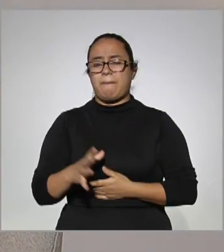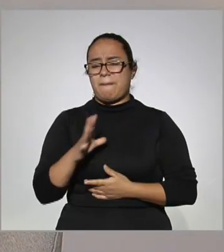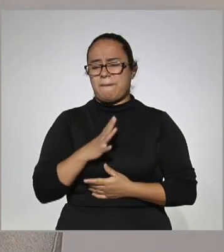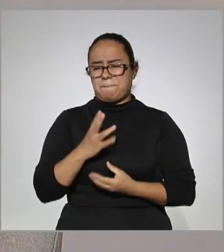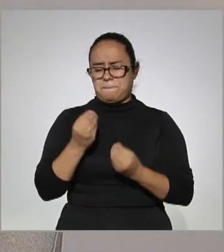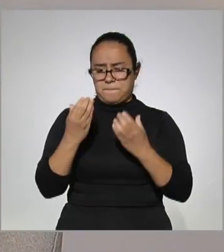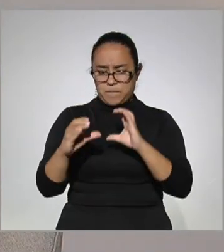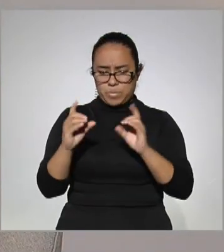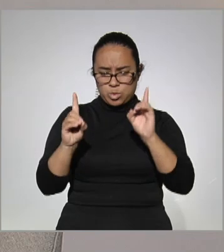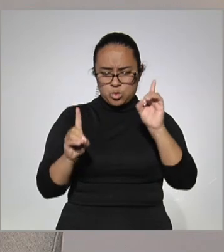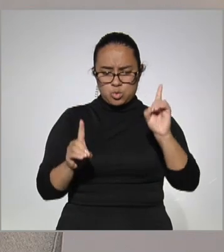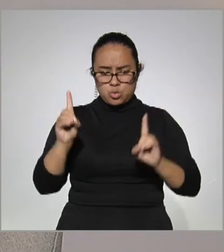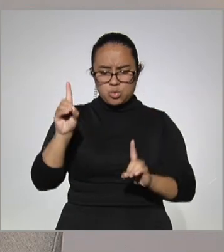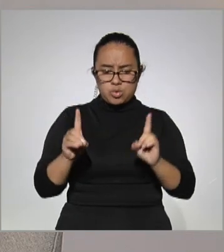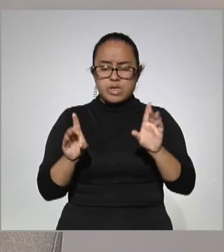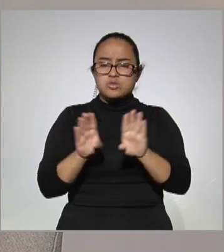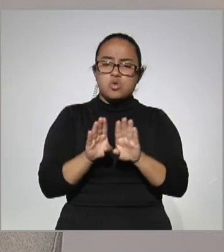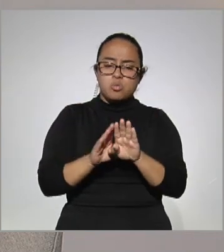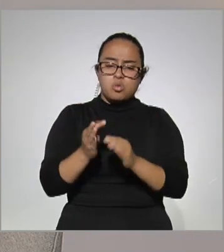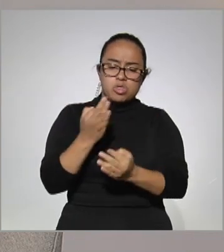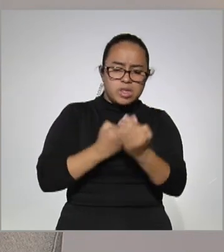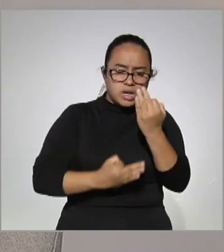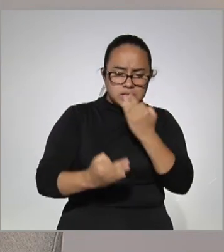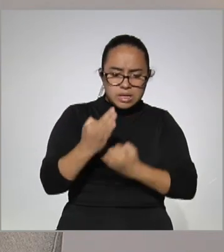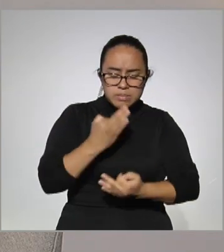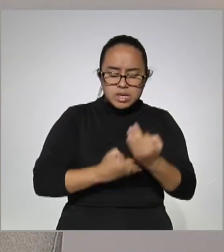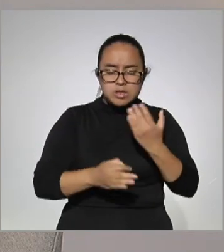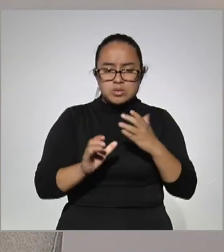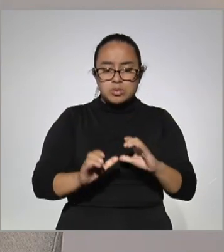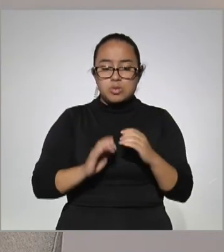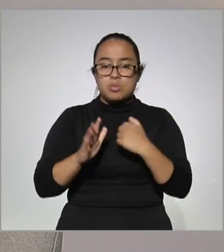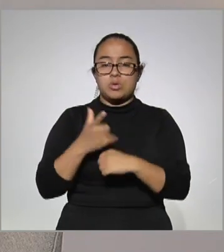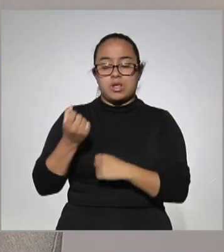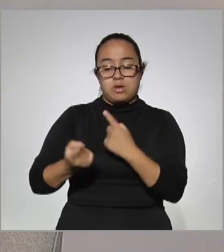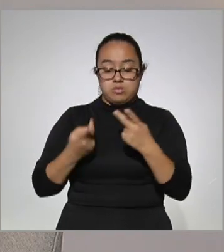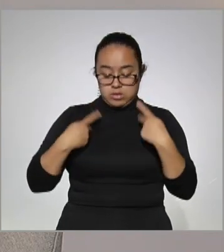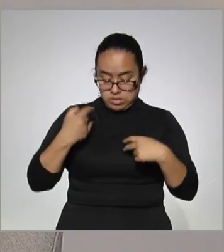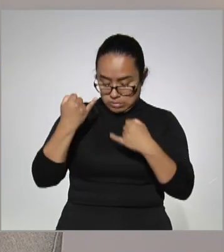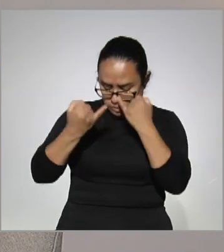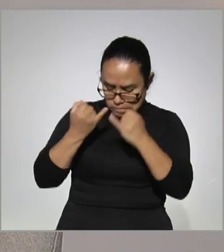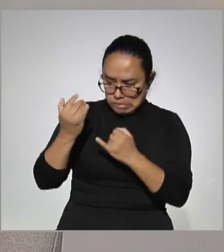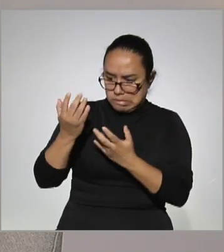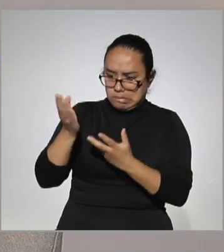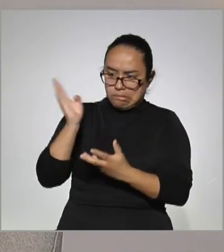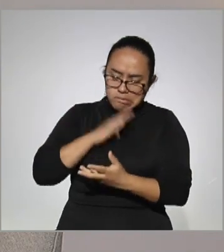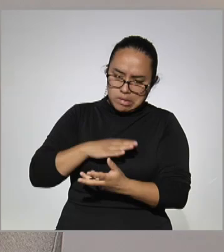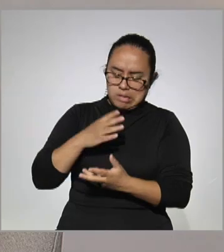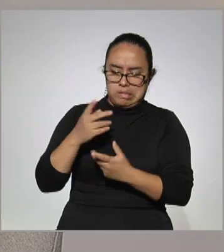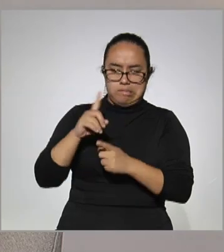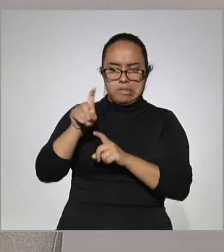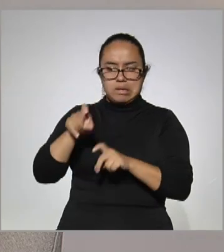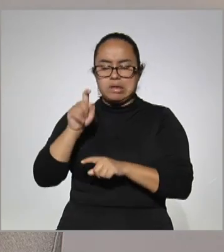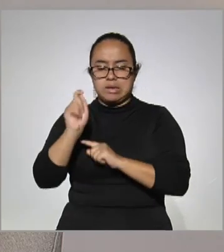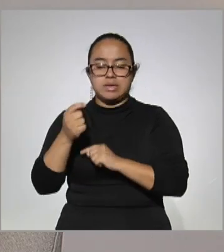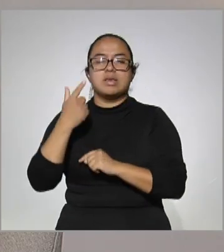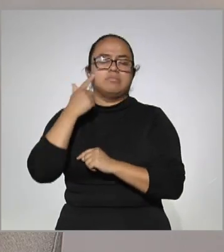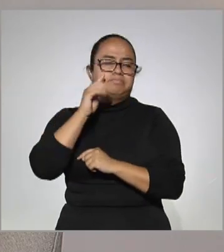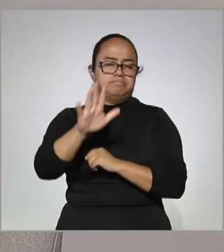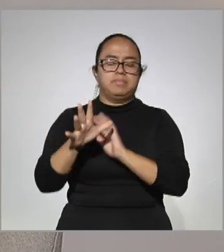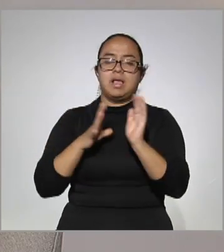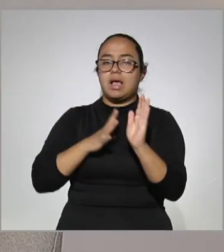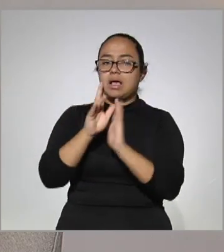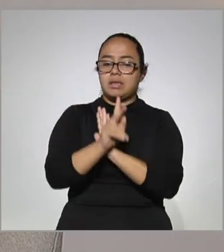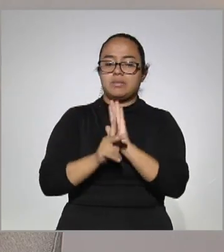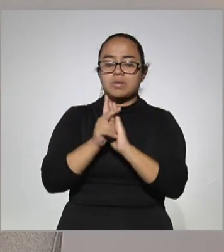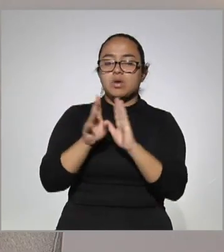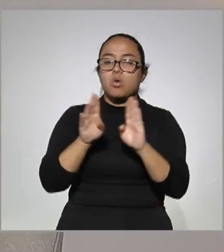cantidad de dudas acerca del tratamiento, porque al parecer hay muchos tabús, mitos e incertidumbres. Nosotros preparamos una cápsula para adentrarnos